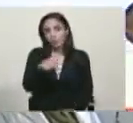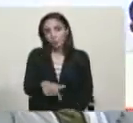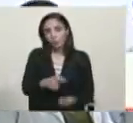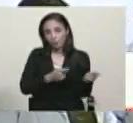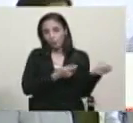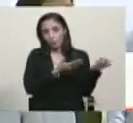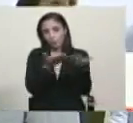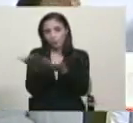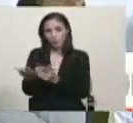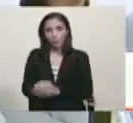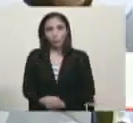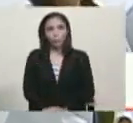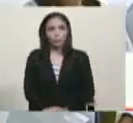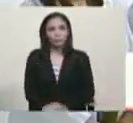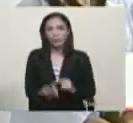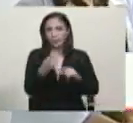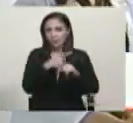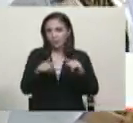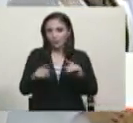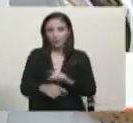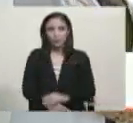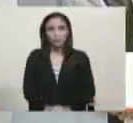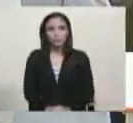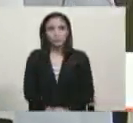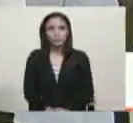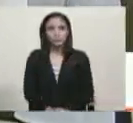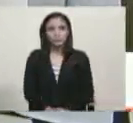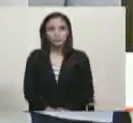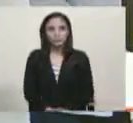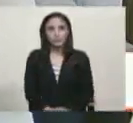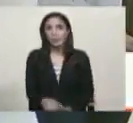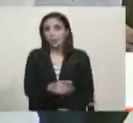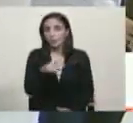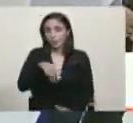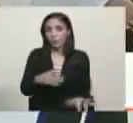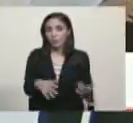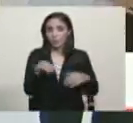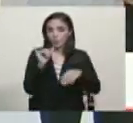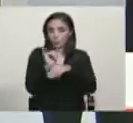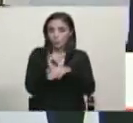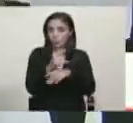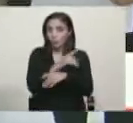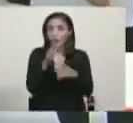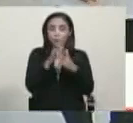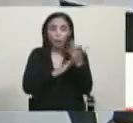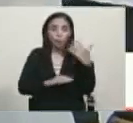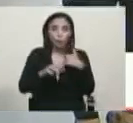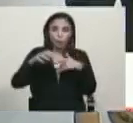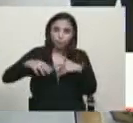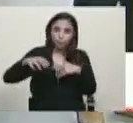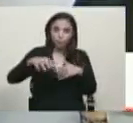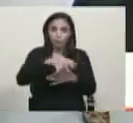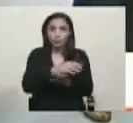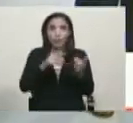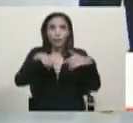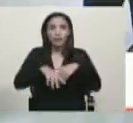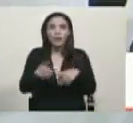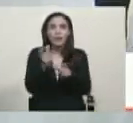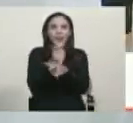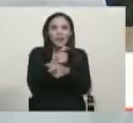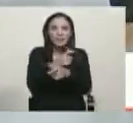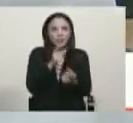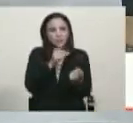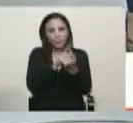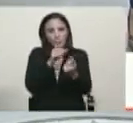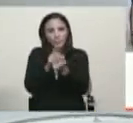entregándole por parte de usted, presidente, al pueblo de Sucre y del oriente venezolano. Esta es la unidad oncológica doctor